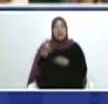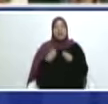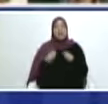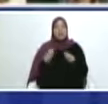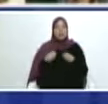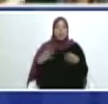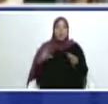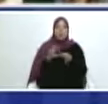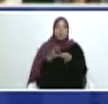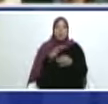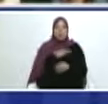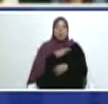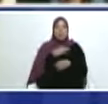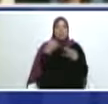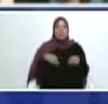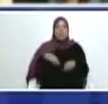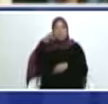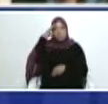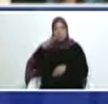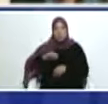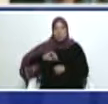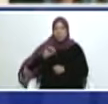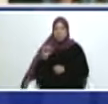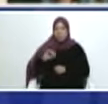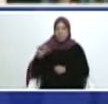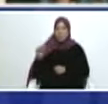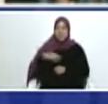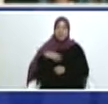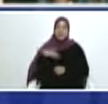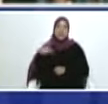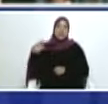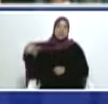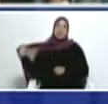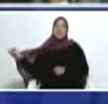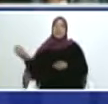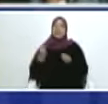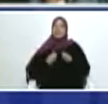unión cívico-militar policial!